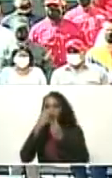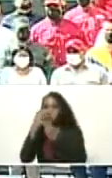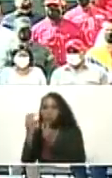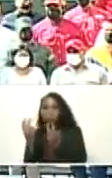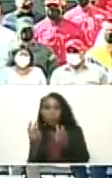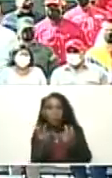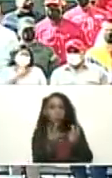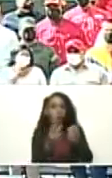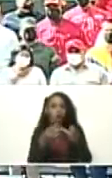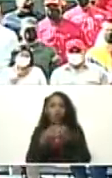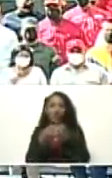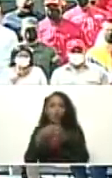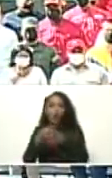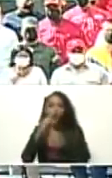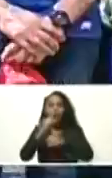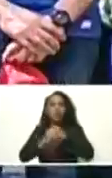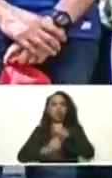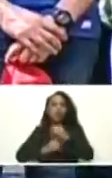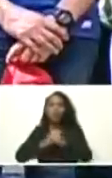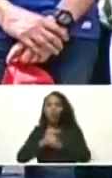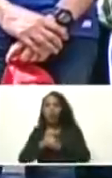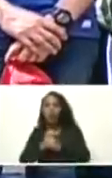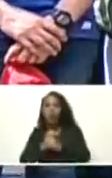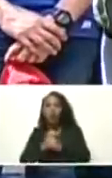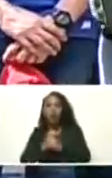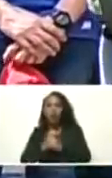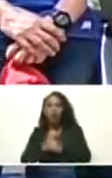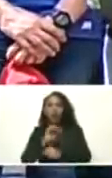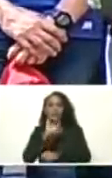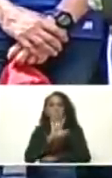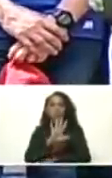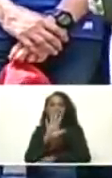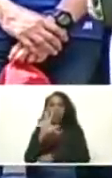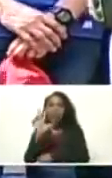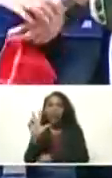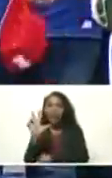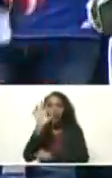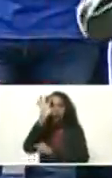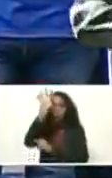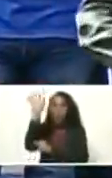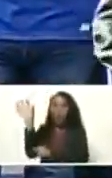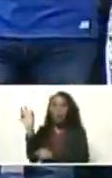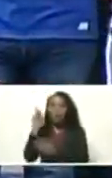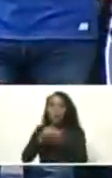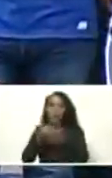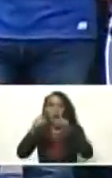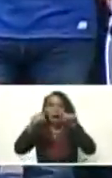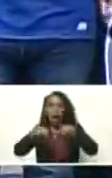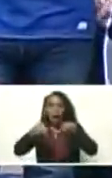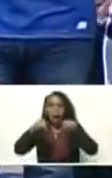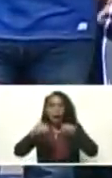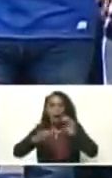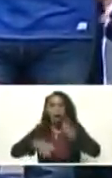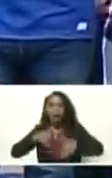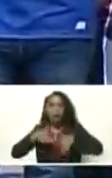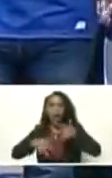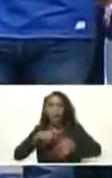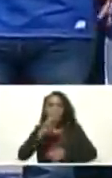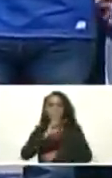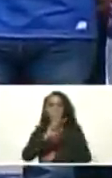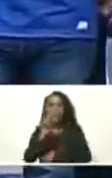y delegaciones internacionales de 53 países presentes en este